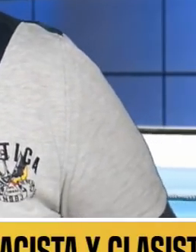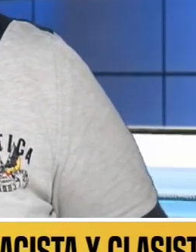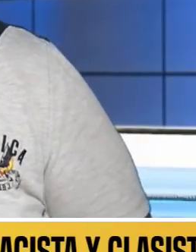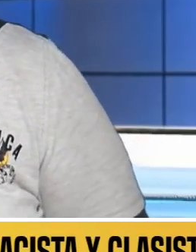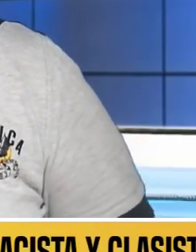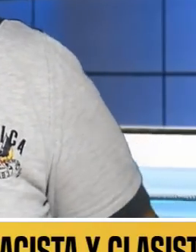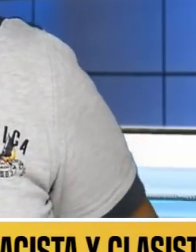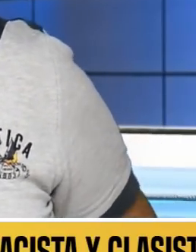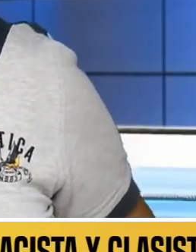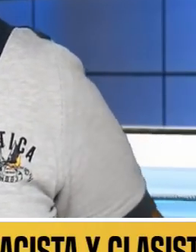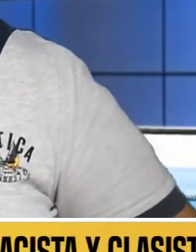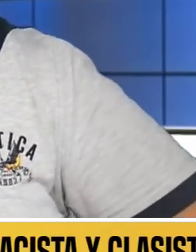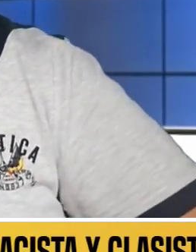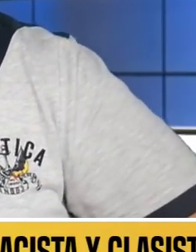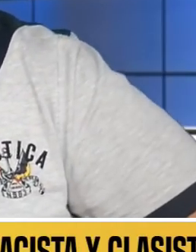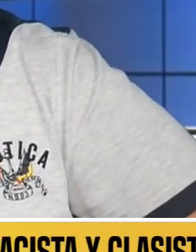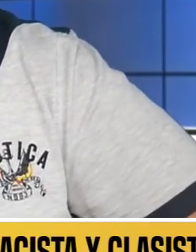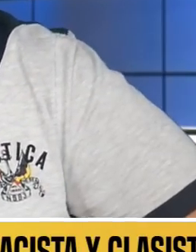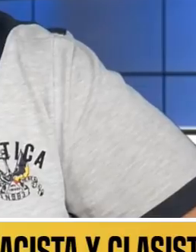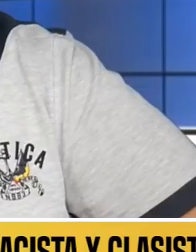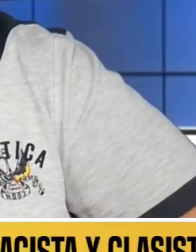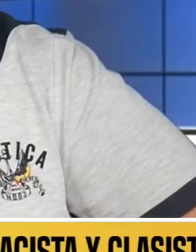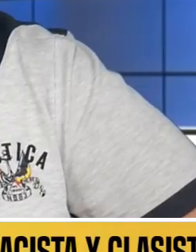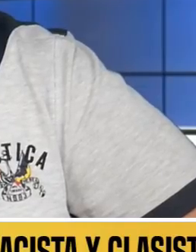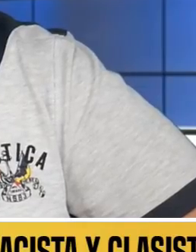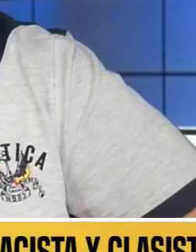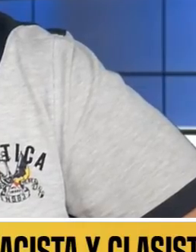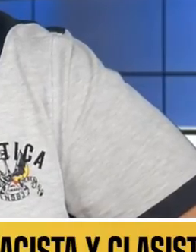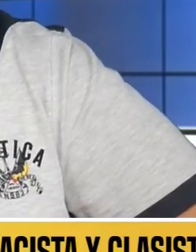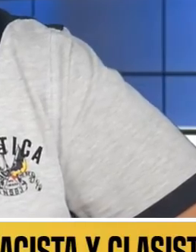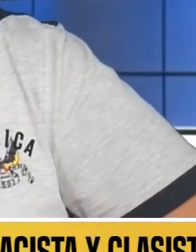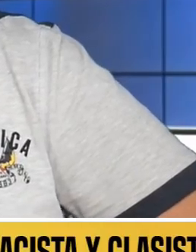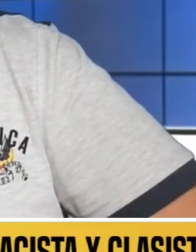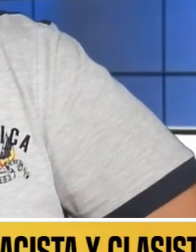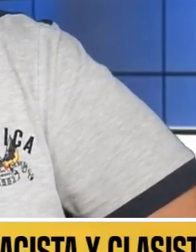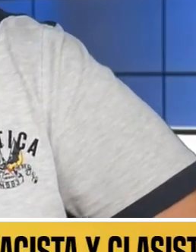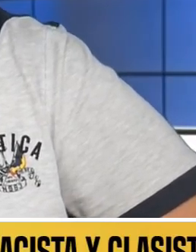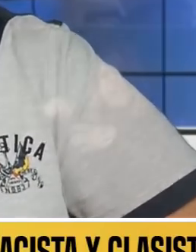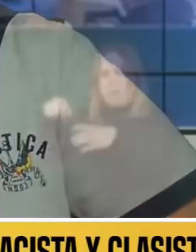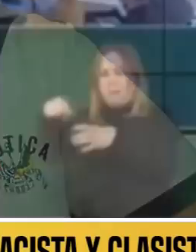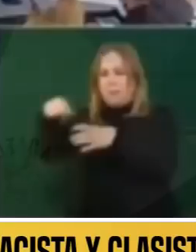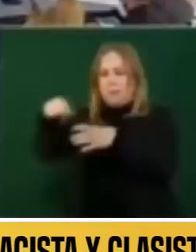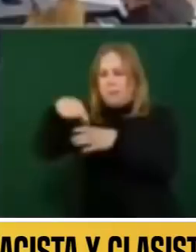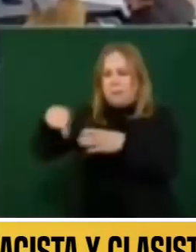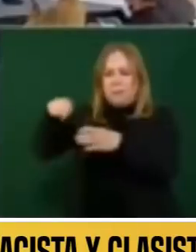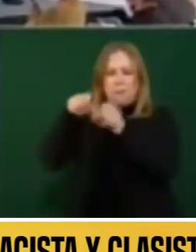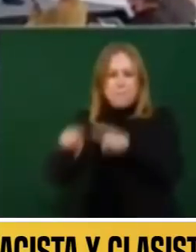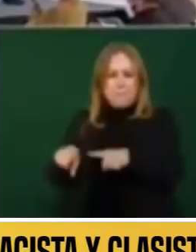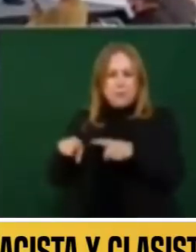mí, me pondría a pensar que no estamos haciendo bien las cosas. Vamos a ver lo que dijo el presidente.